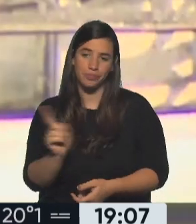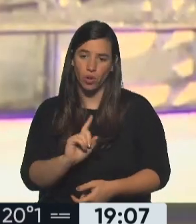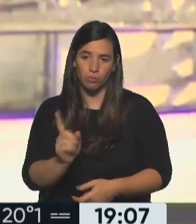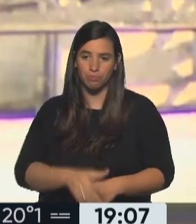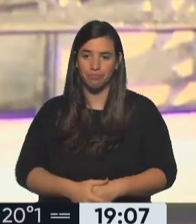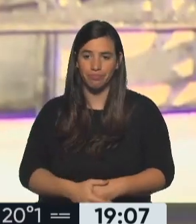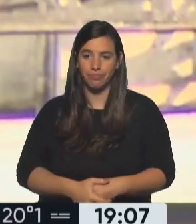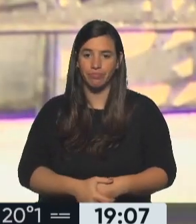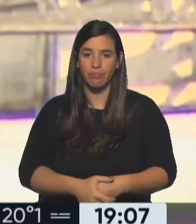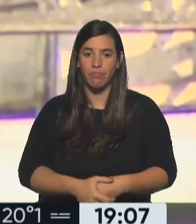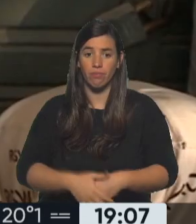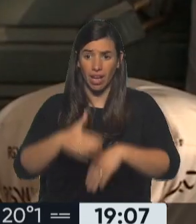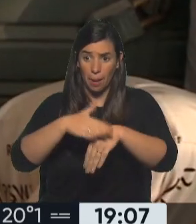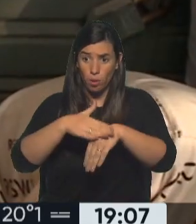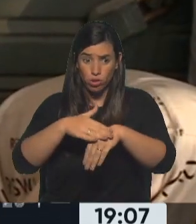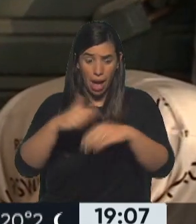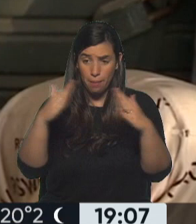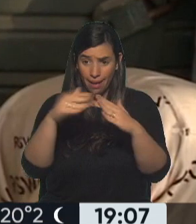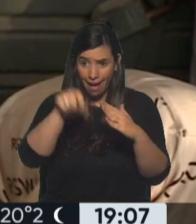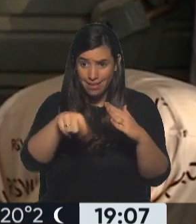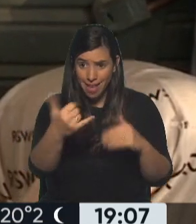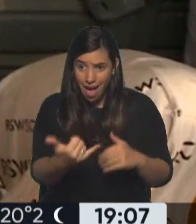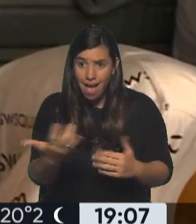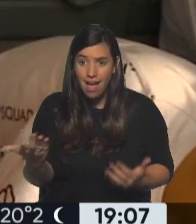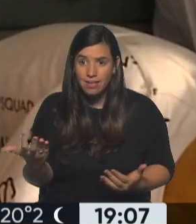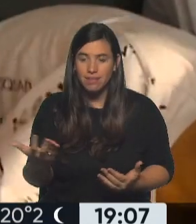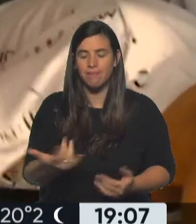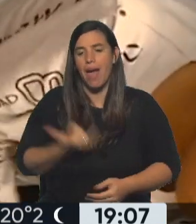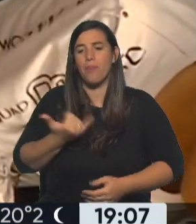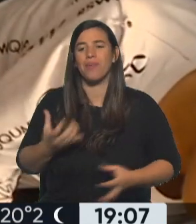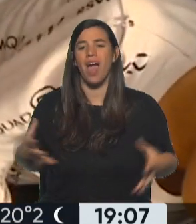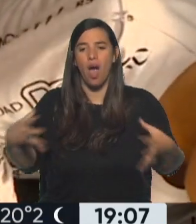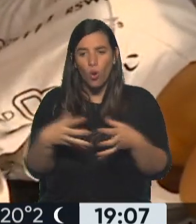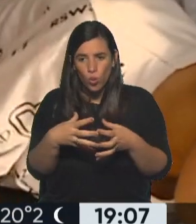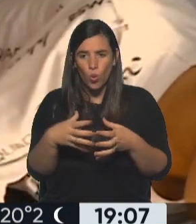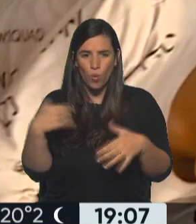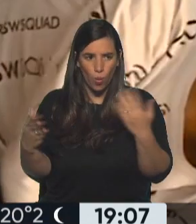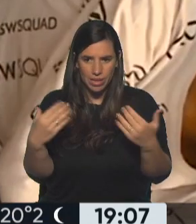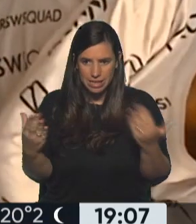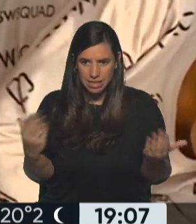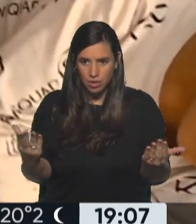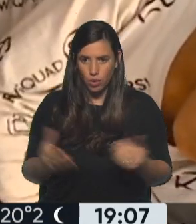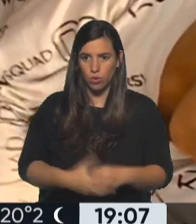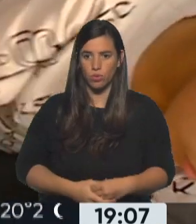¿Había algún encargado de la casa? Teníamos un grupo de vecinos